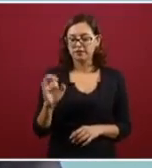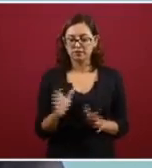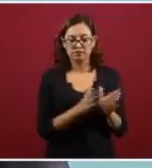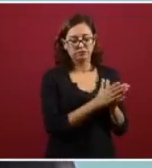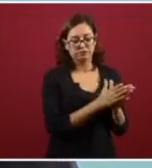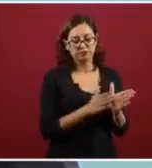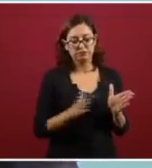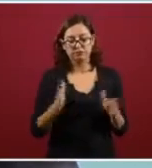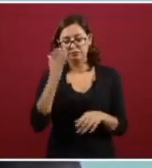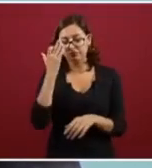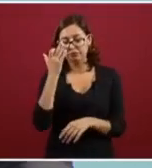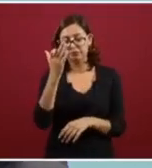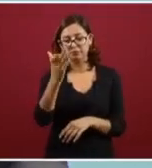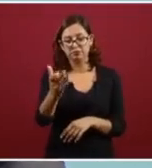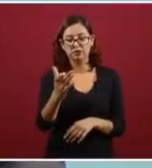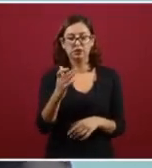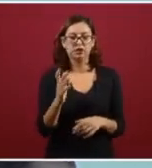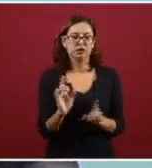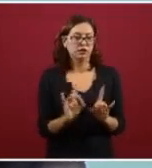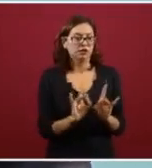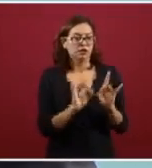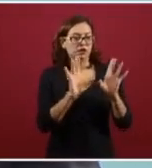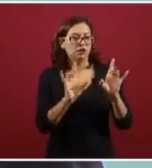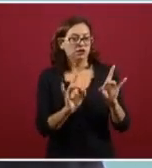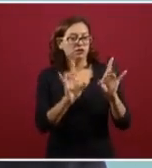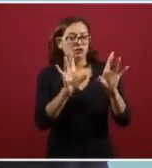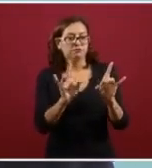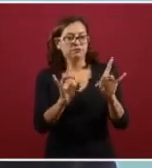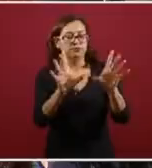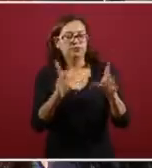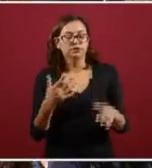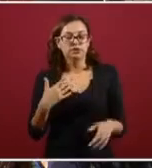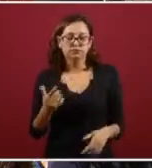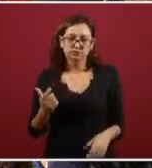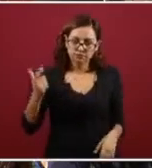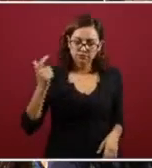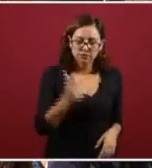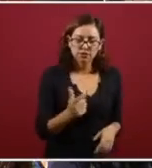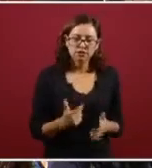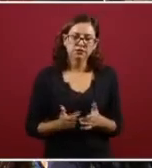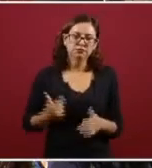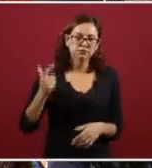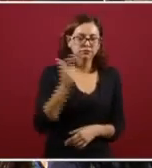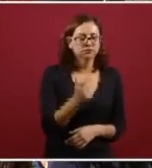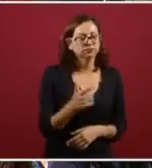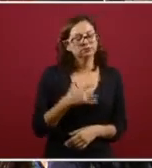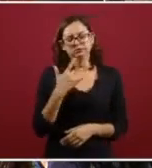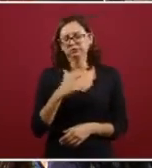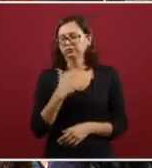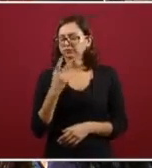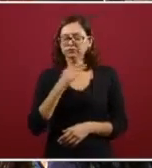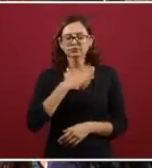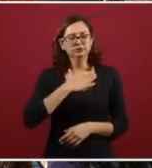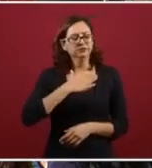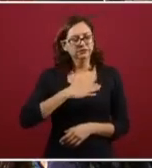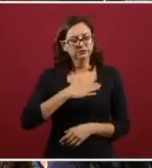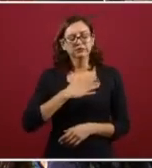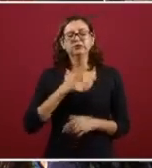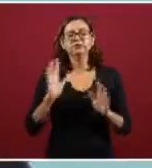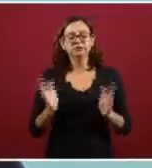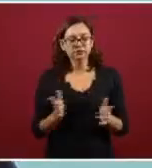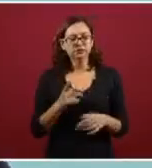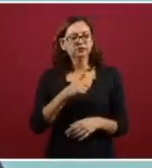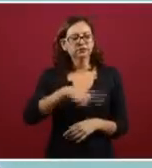Esta mañana, durante la conferencia de prensa del presidente Andrés Manuel López Obrador, el titular de la Comisión Federal de Electricidad, Manuel Bartlett